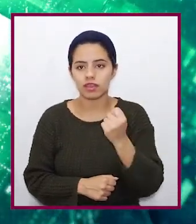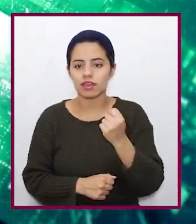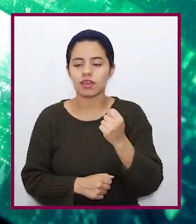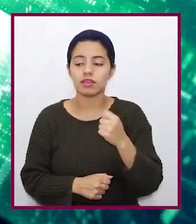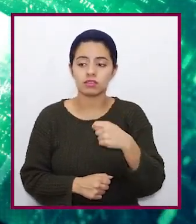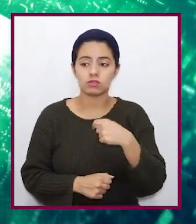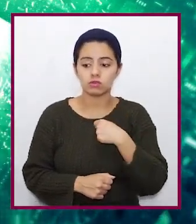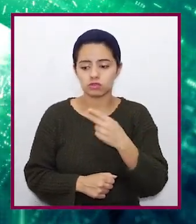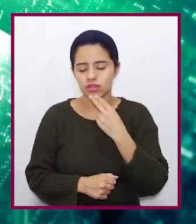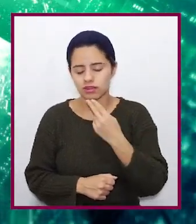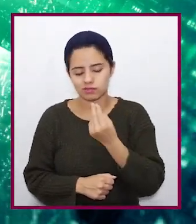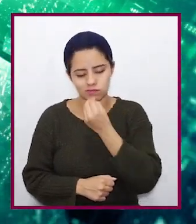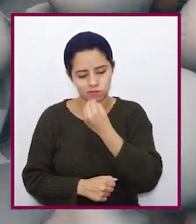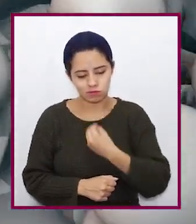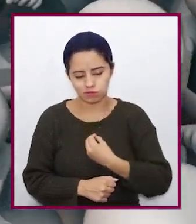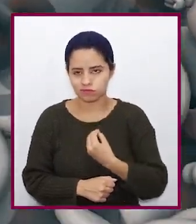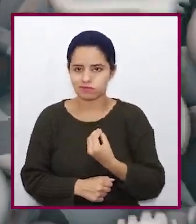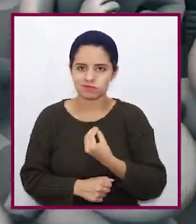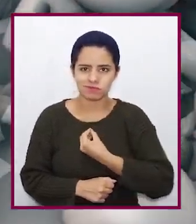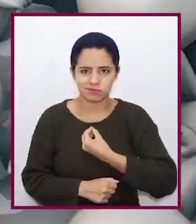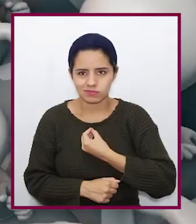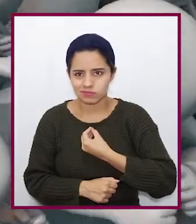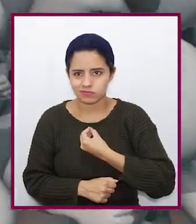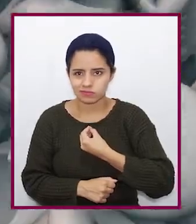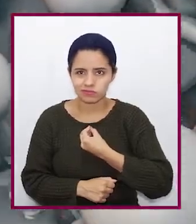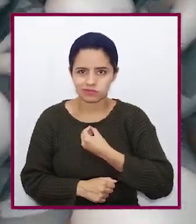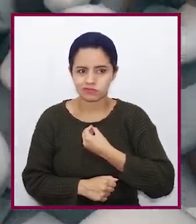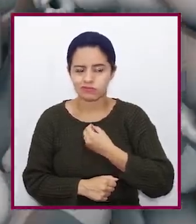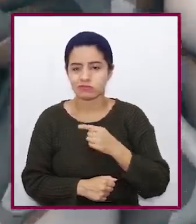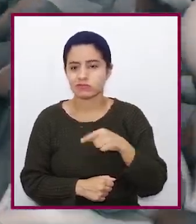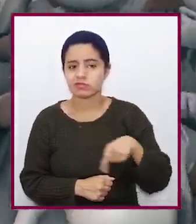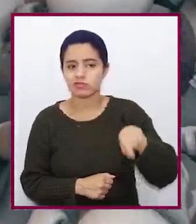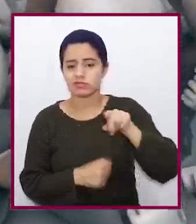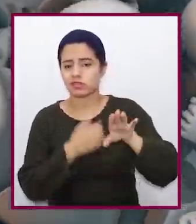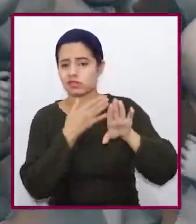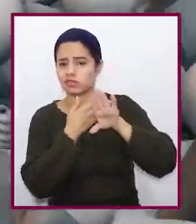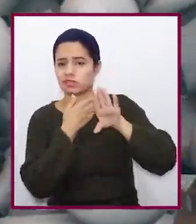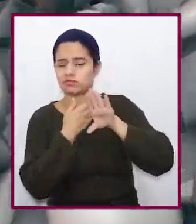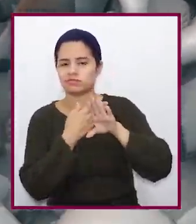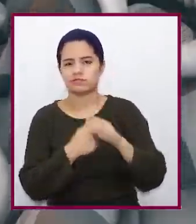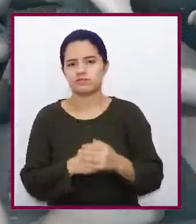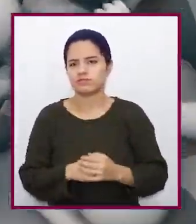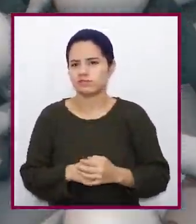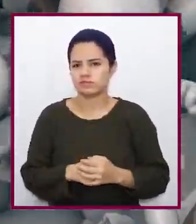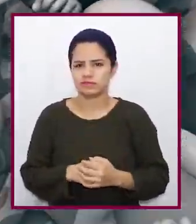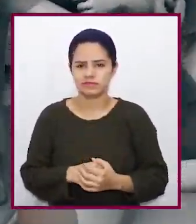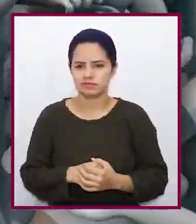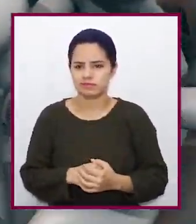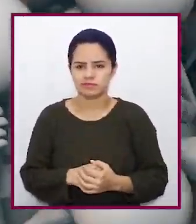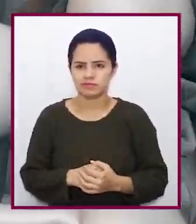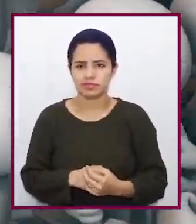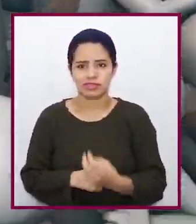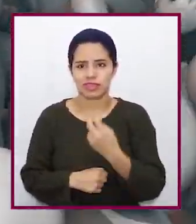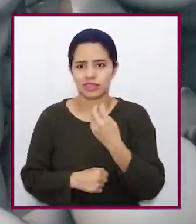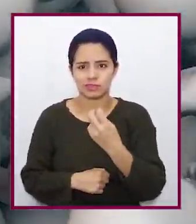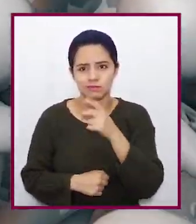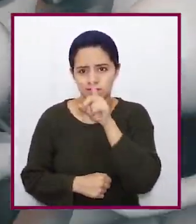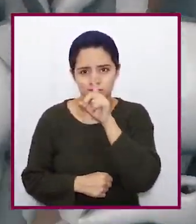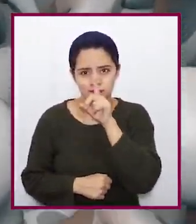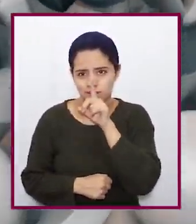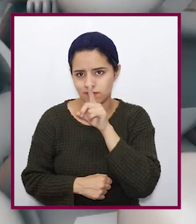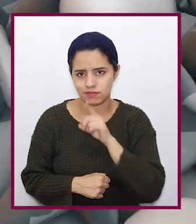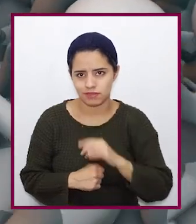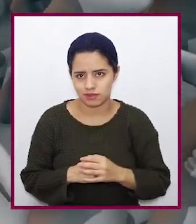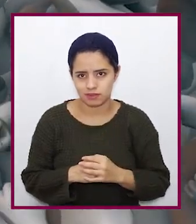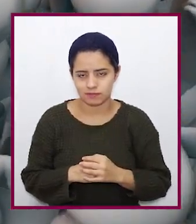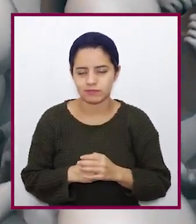necesariamente aguantar o resistir algunos episodios de violencia. Y esto es una completa mentira. Por